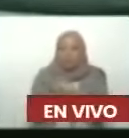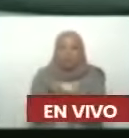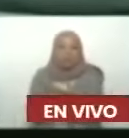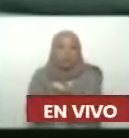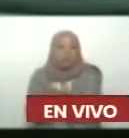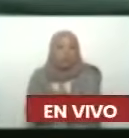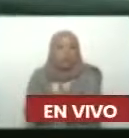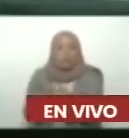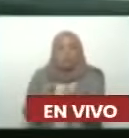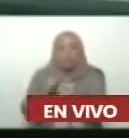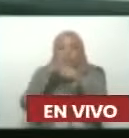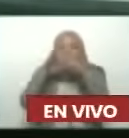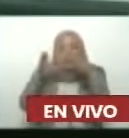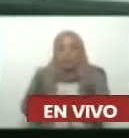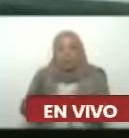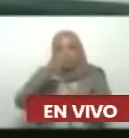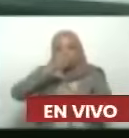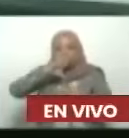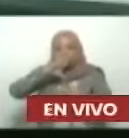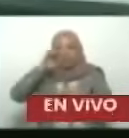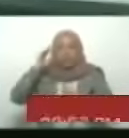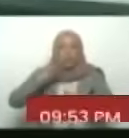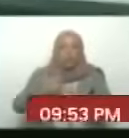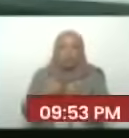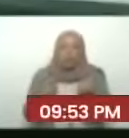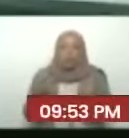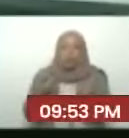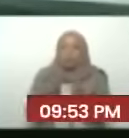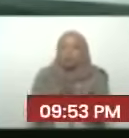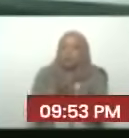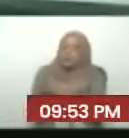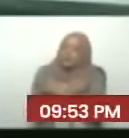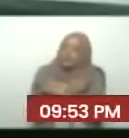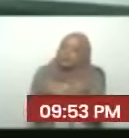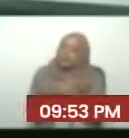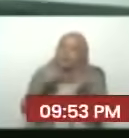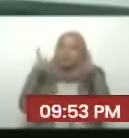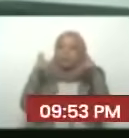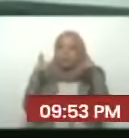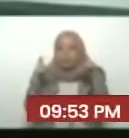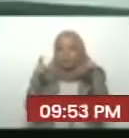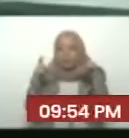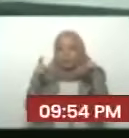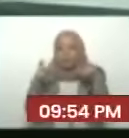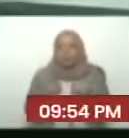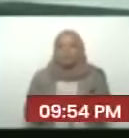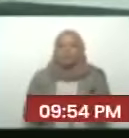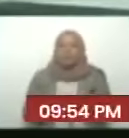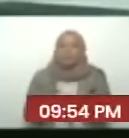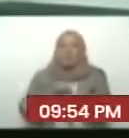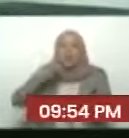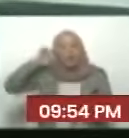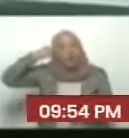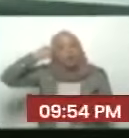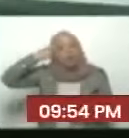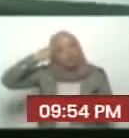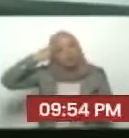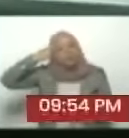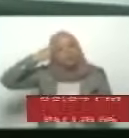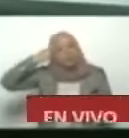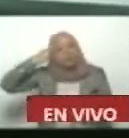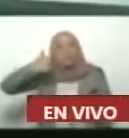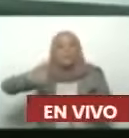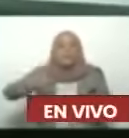la patria grande, la patria de San Martín y de Bolívar. Los felicito, vamos a tomarnos aquí una foto, ¿ah?, para el recuerdo. ¿Les parece? Aquí estoy